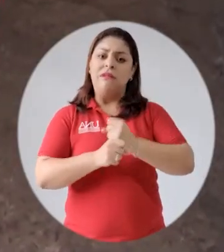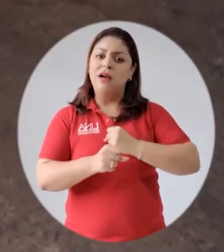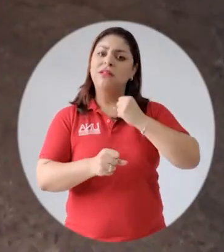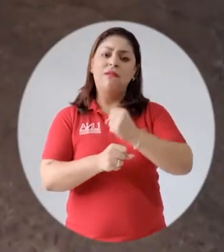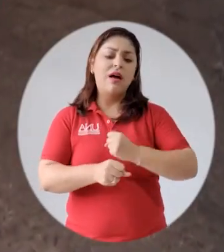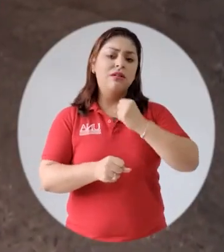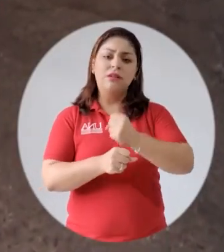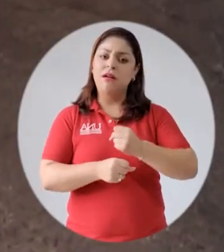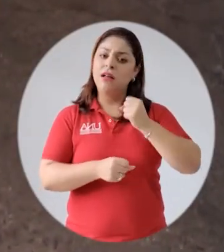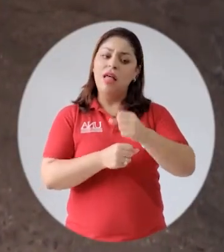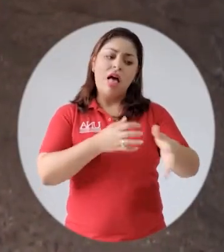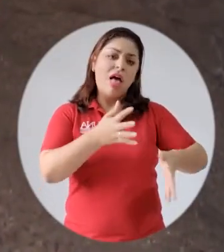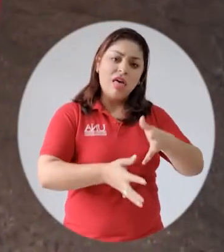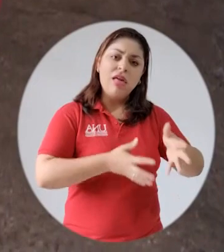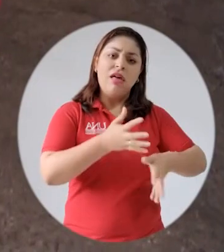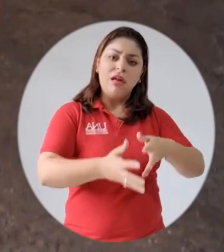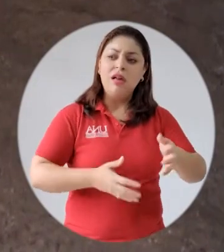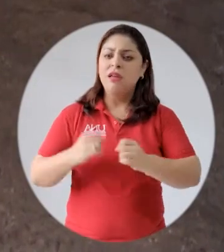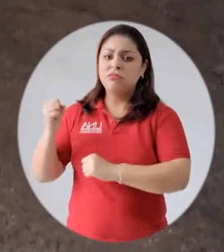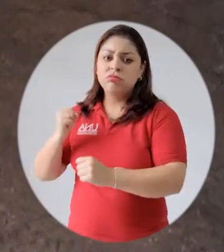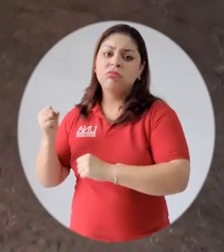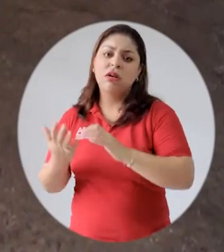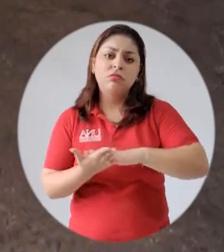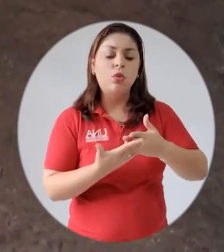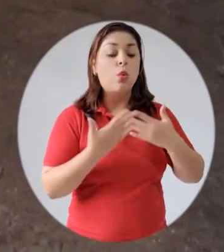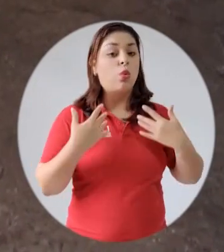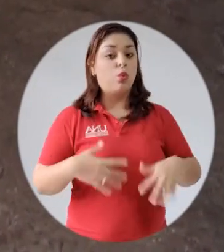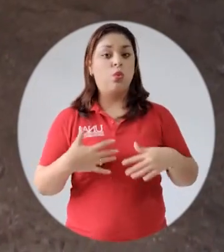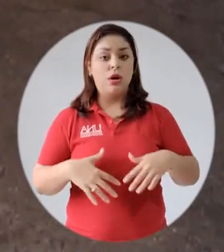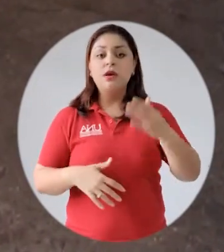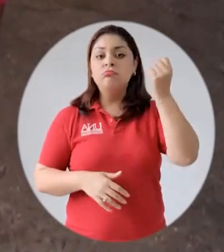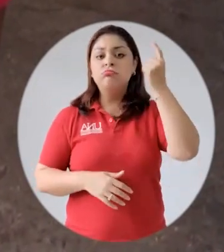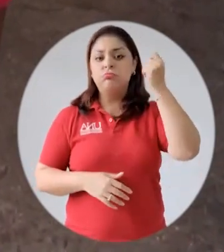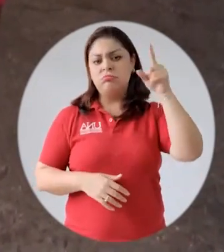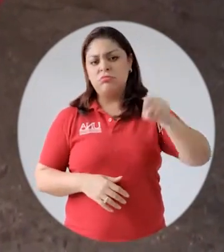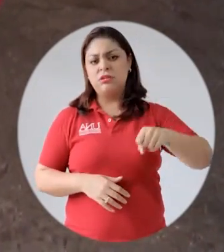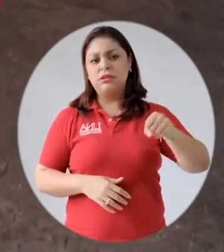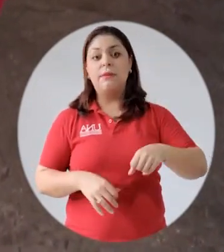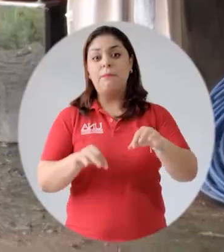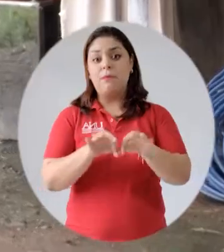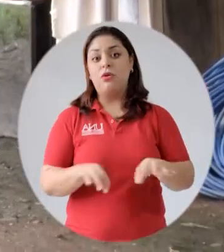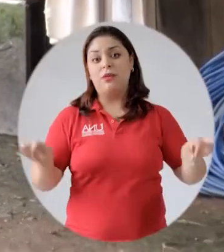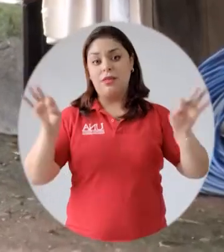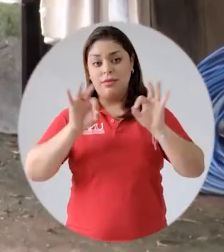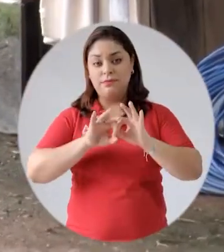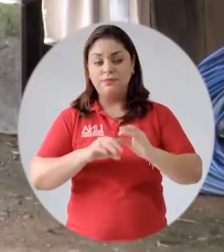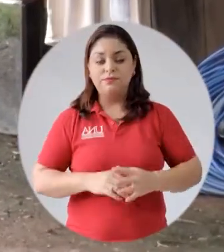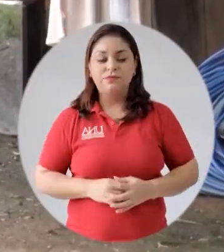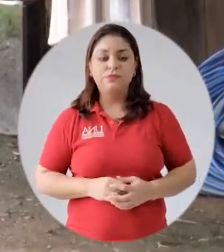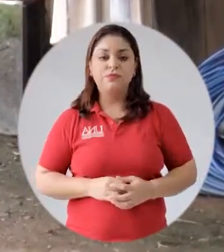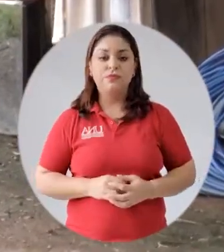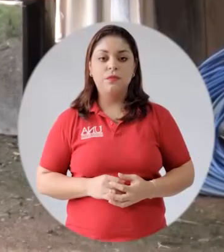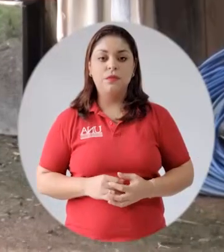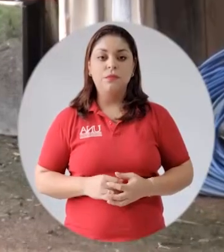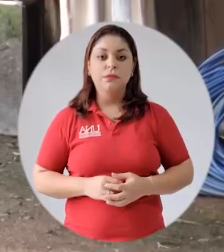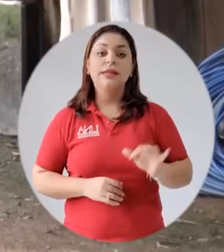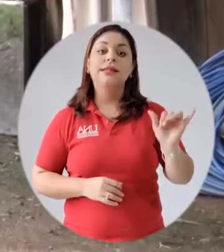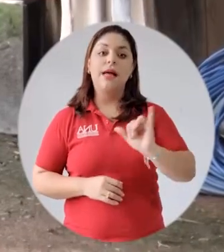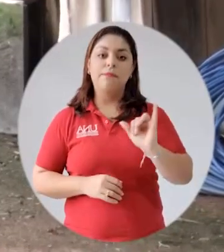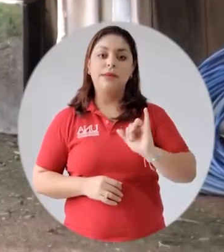un 2% de las mujeres de 12 años y más dedican estas horas que acabo de mencionar, y en los hombres la tasa de participación es